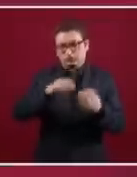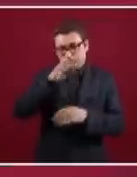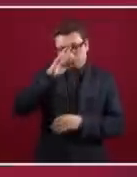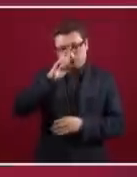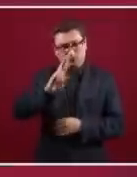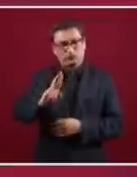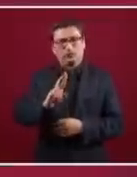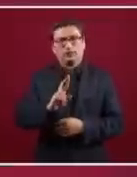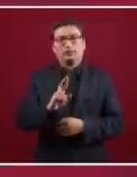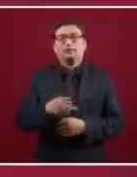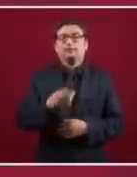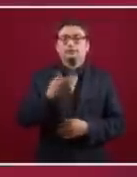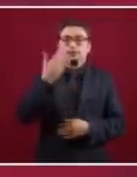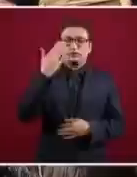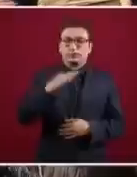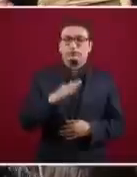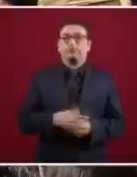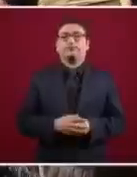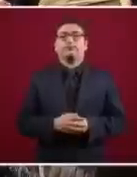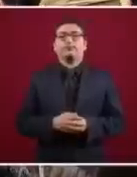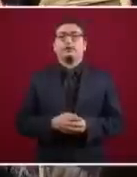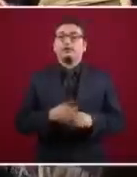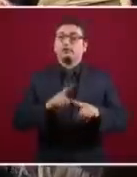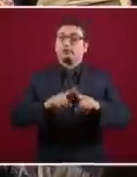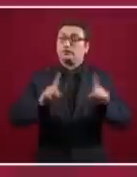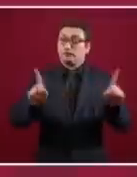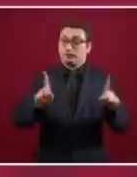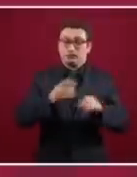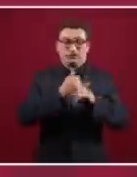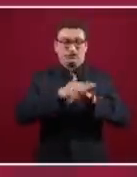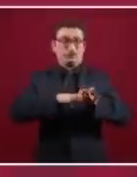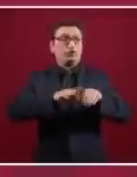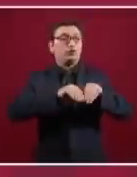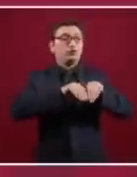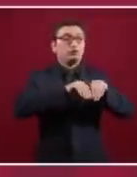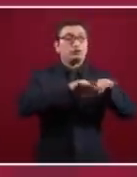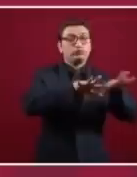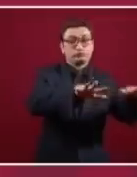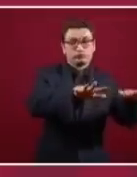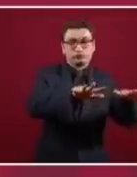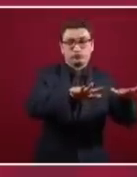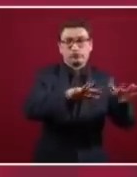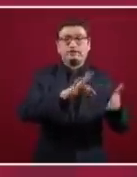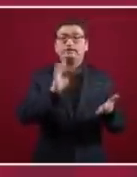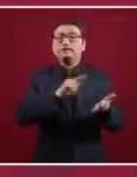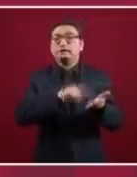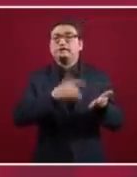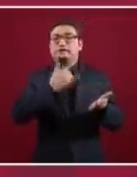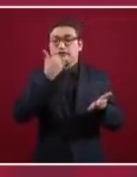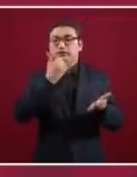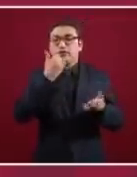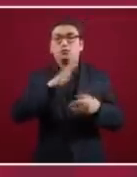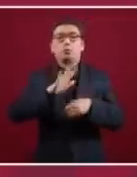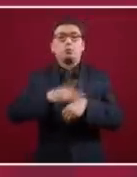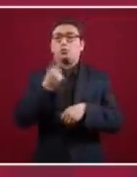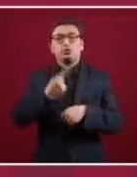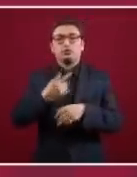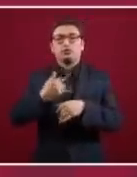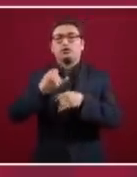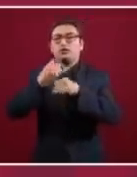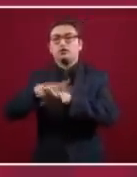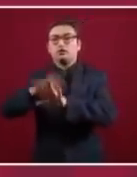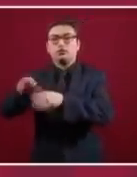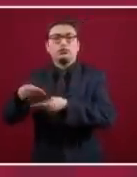una cosa es dar una información que no es correcta porque no se tiene